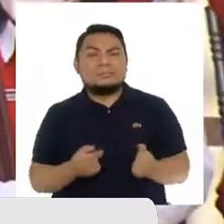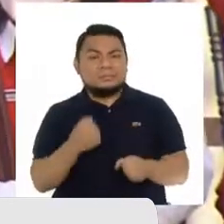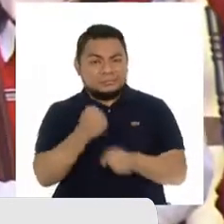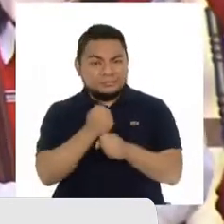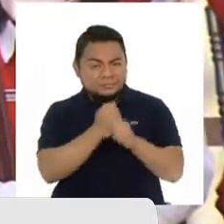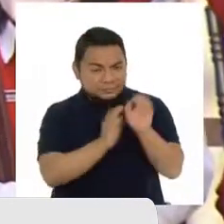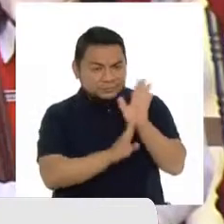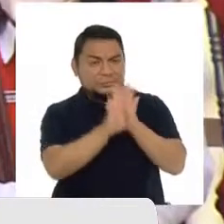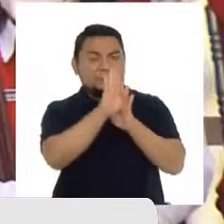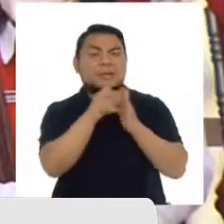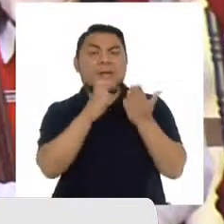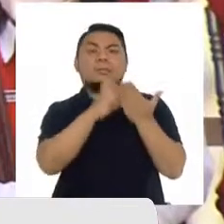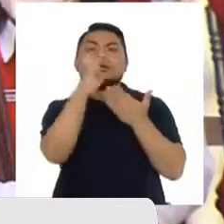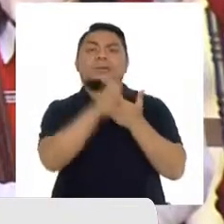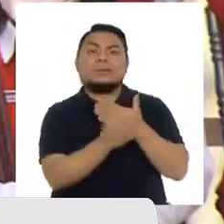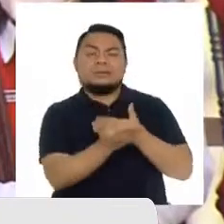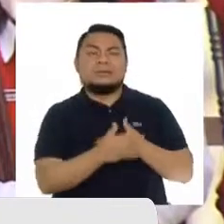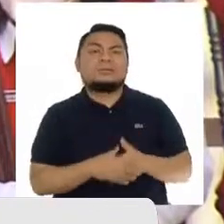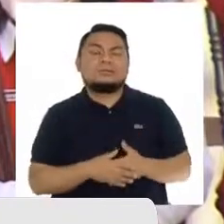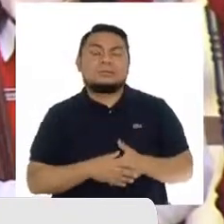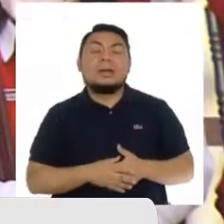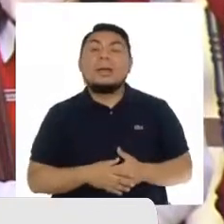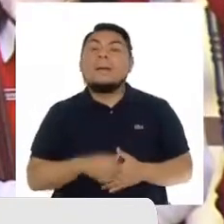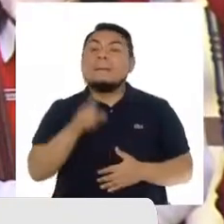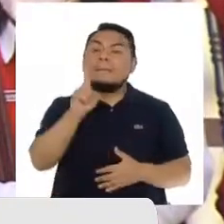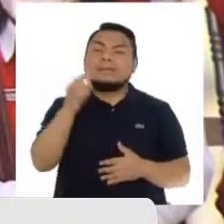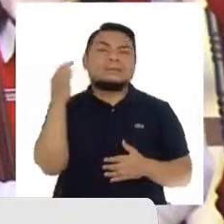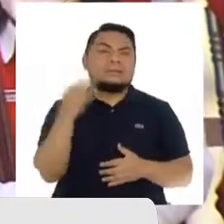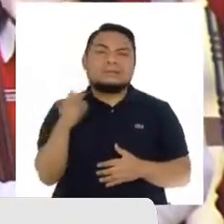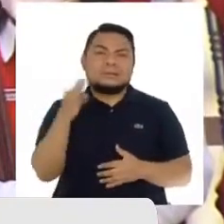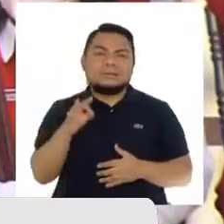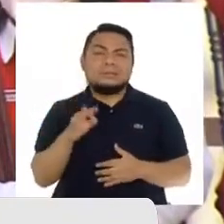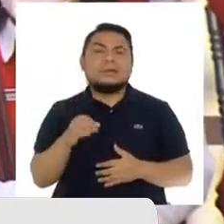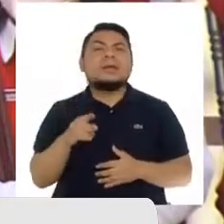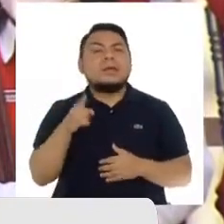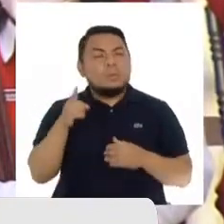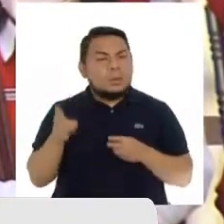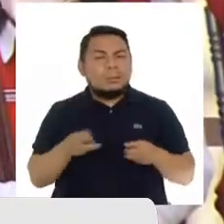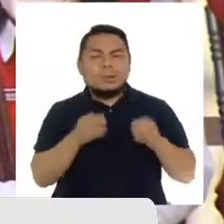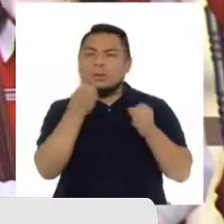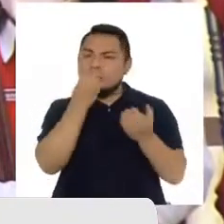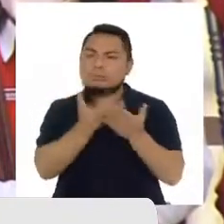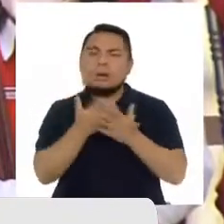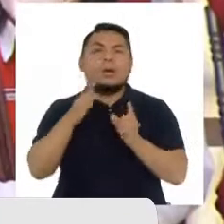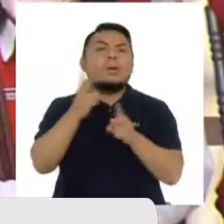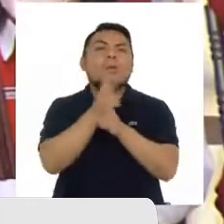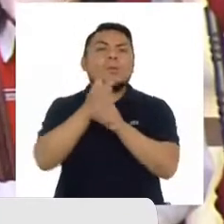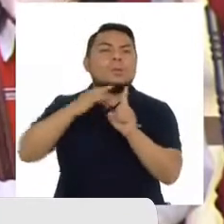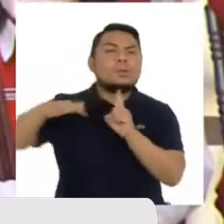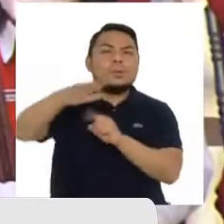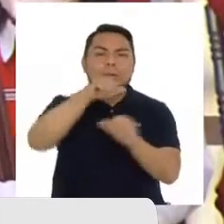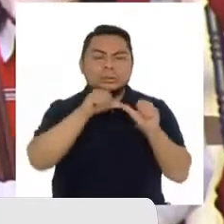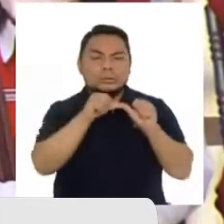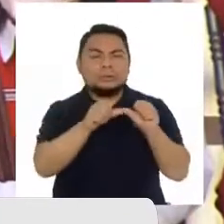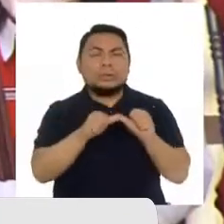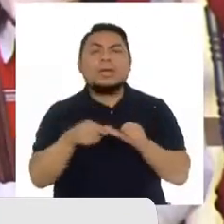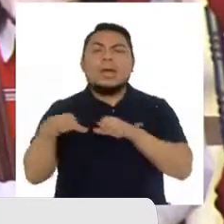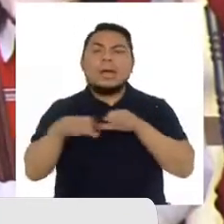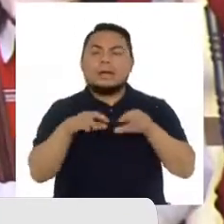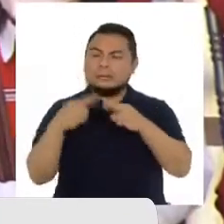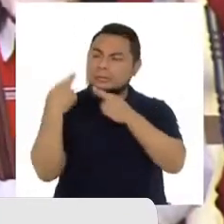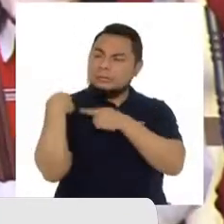de los proyectos pero siempre de manera sostenible actuando con responsabilidad y